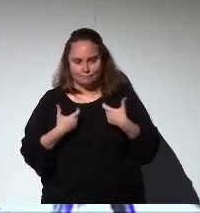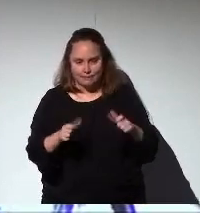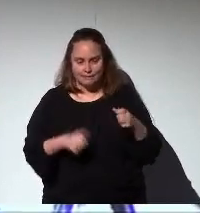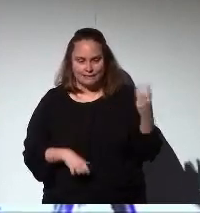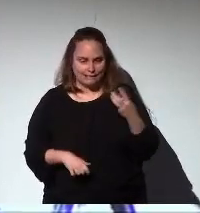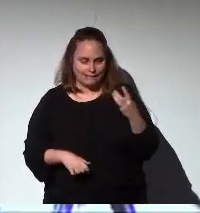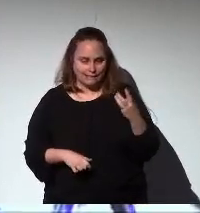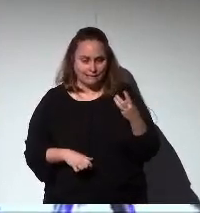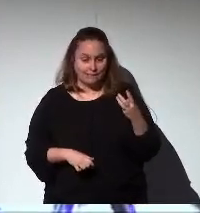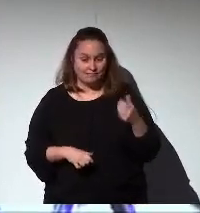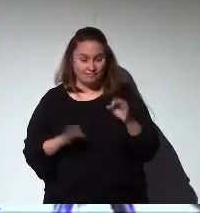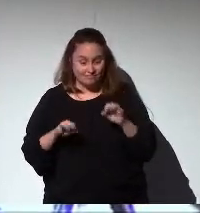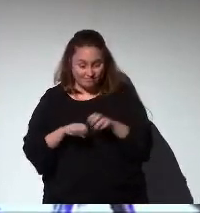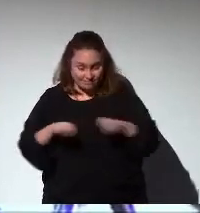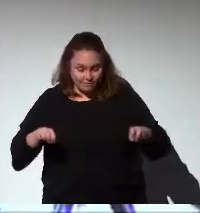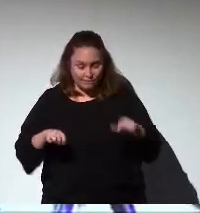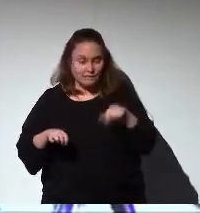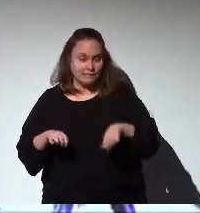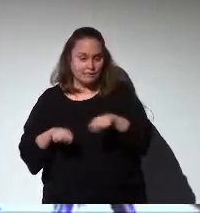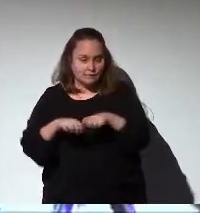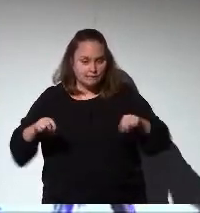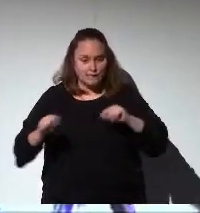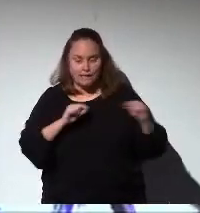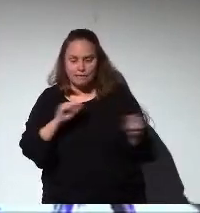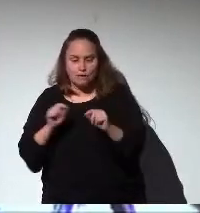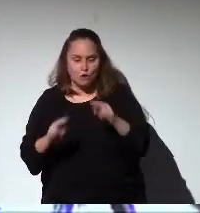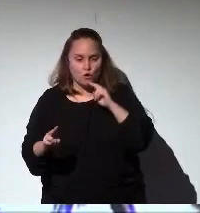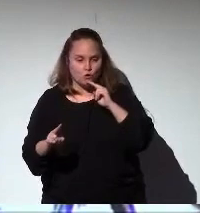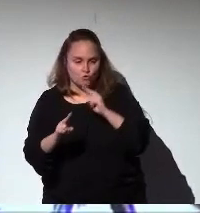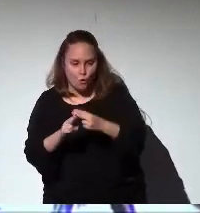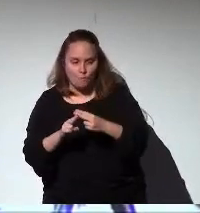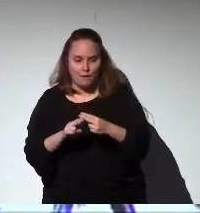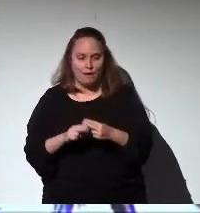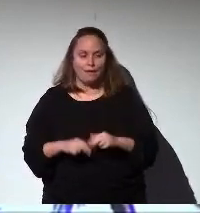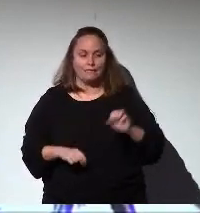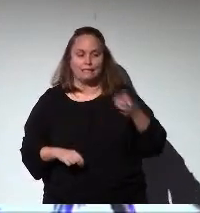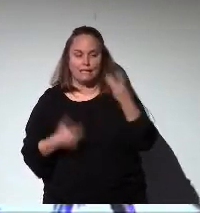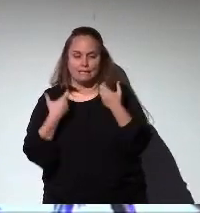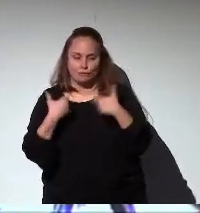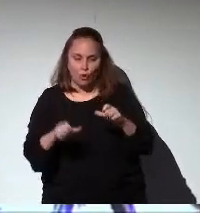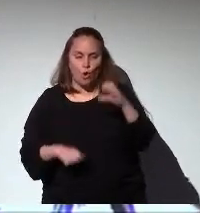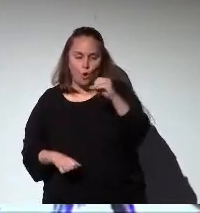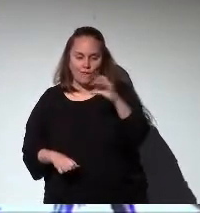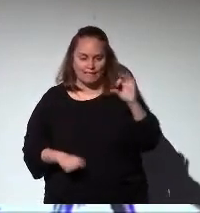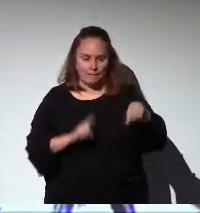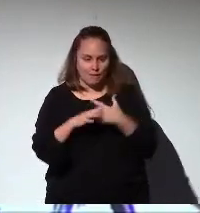Tercer Sector, ODS y Voluntariado. Una mesa que además es un orgullo compartir con